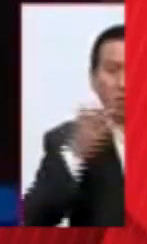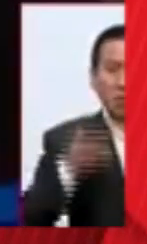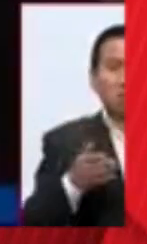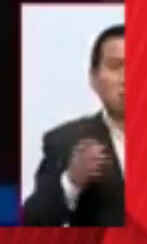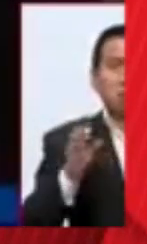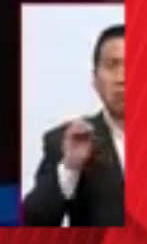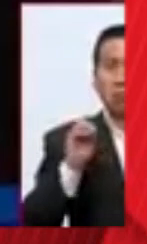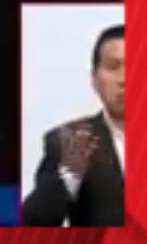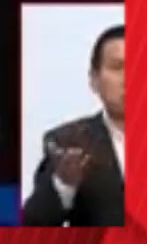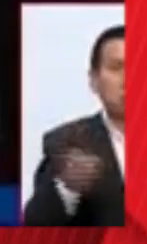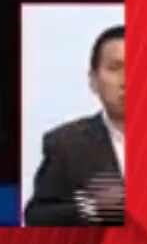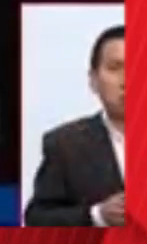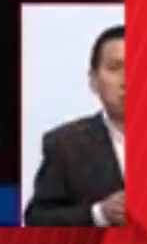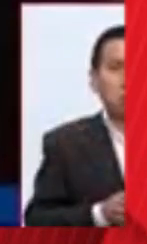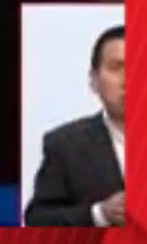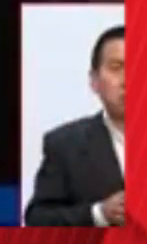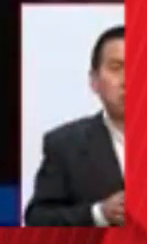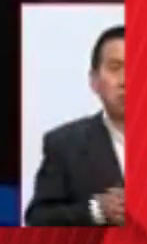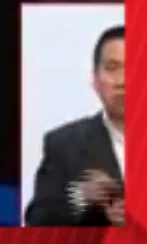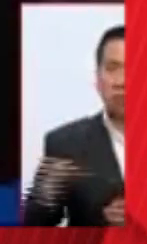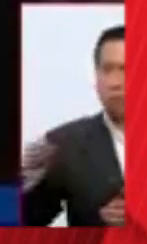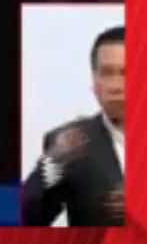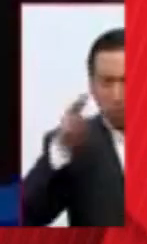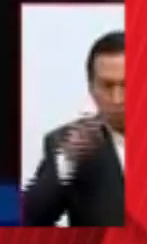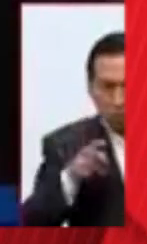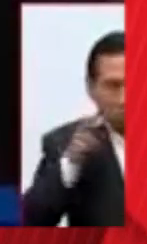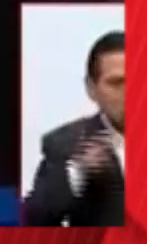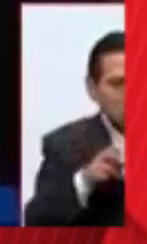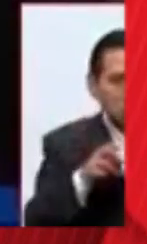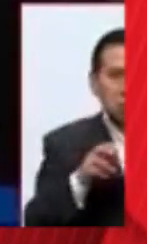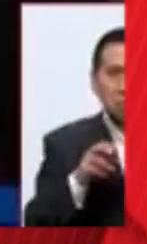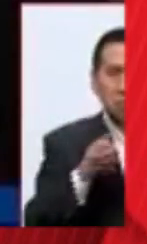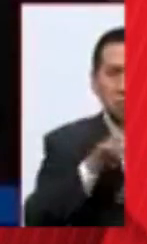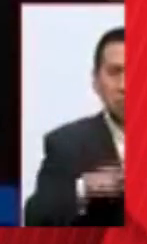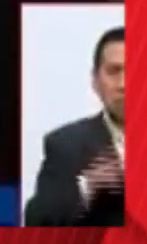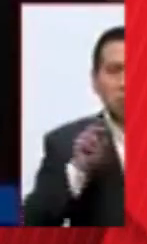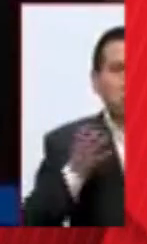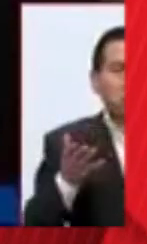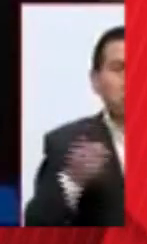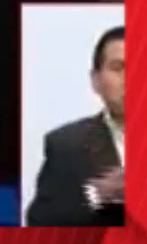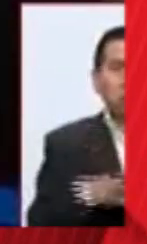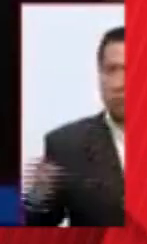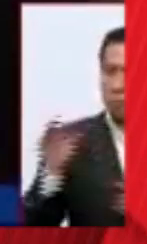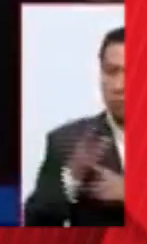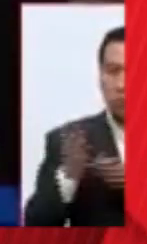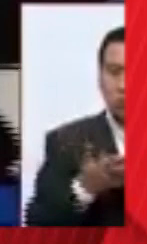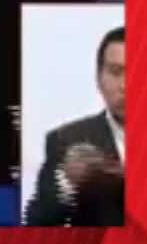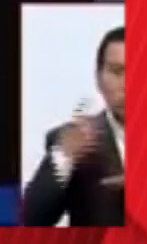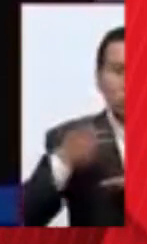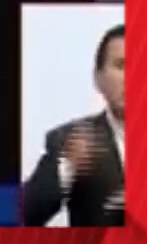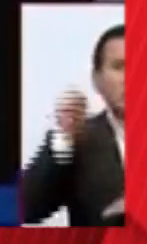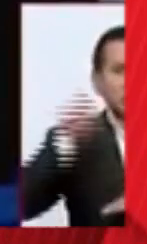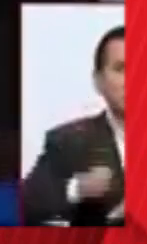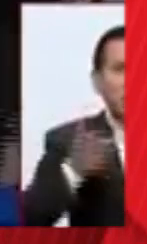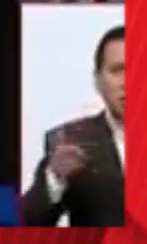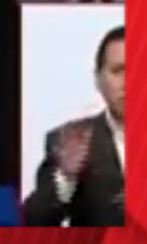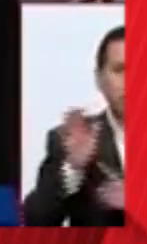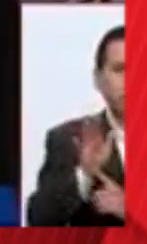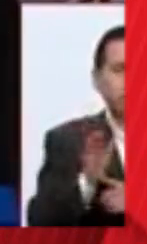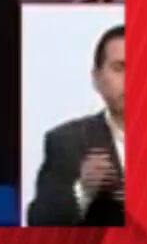fraude. Es decir, no hubo fraude. Pero se demuestra que hubo golpe de Estado.